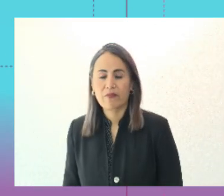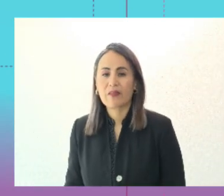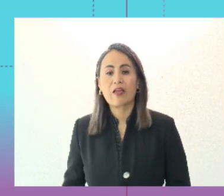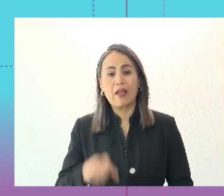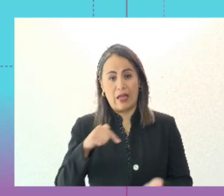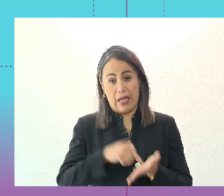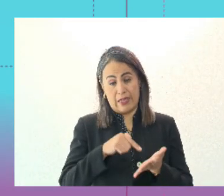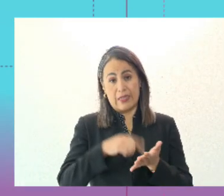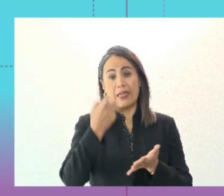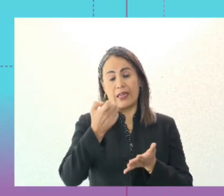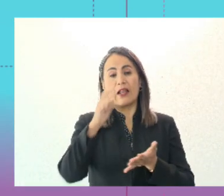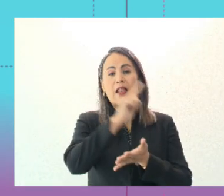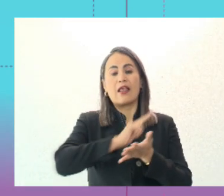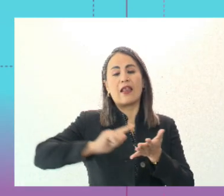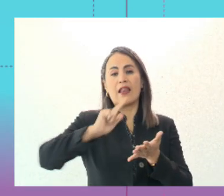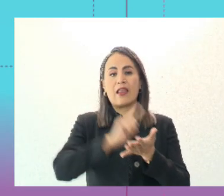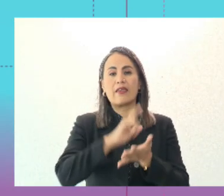nos permite